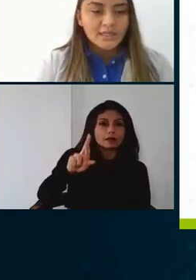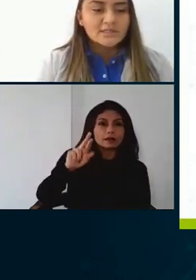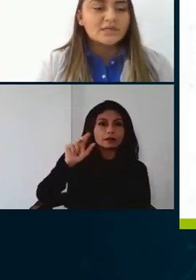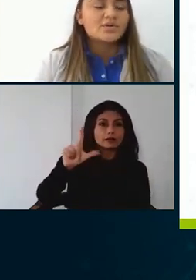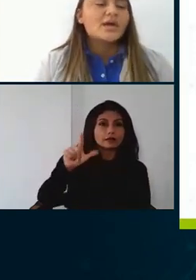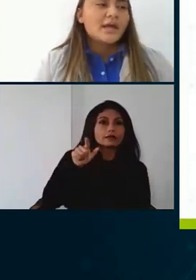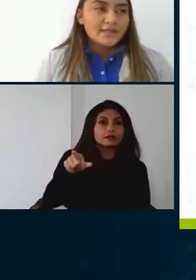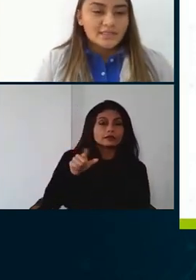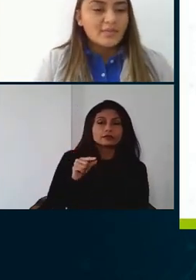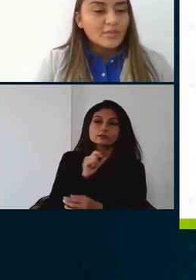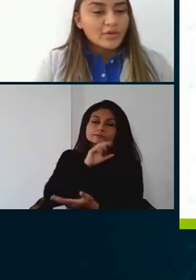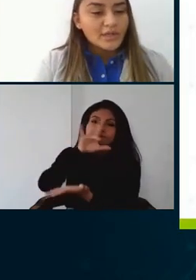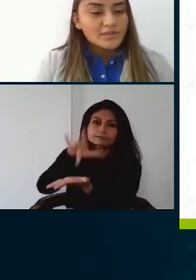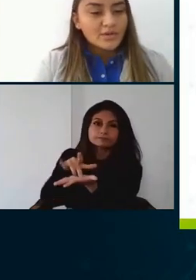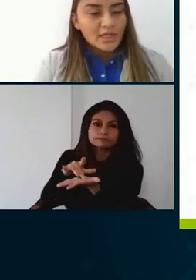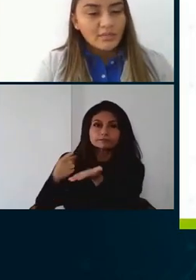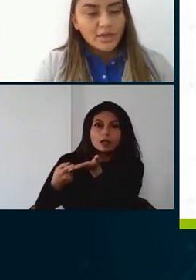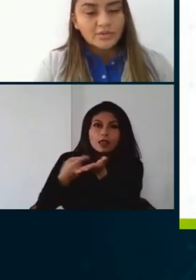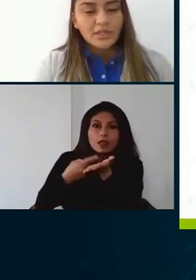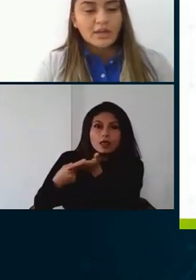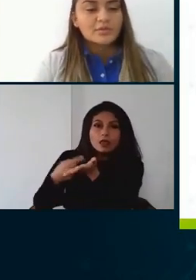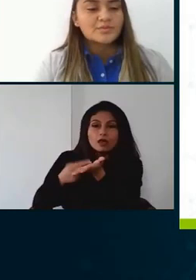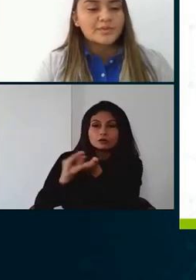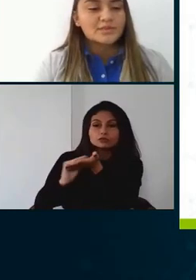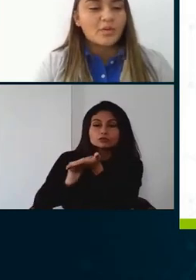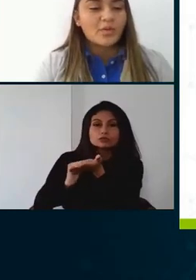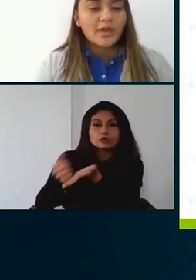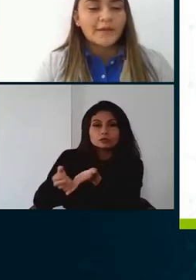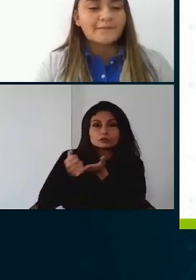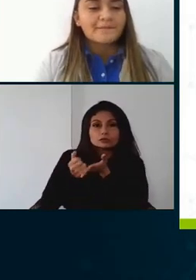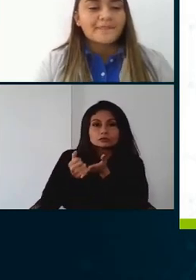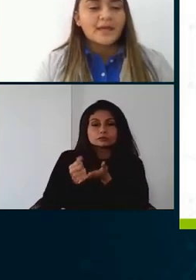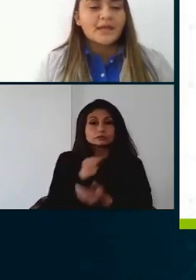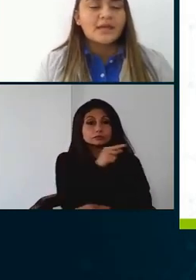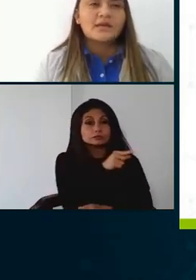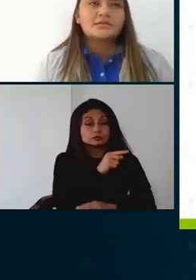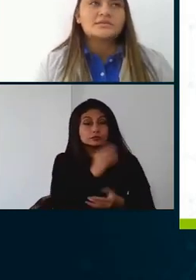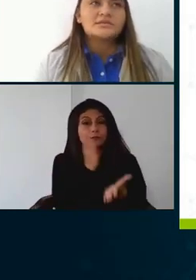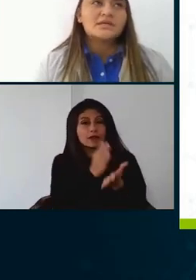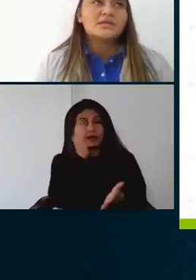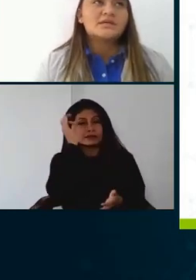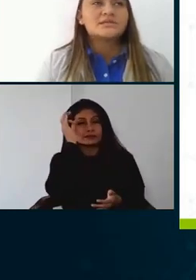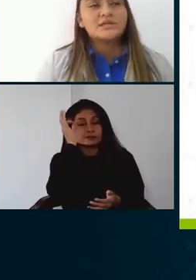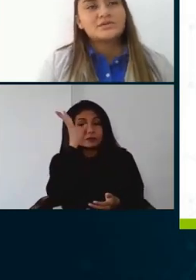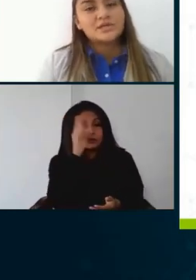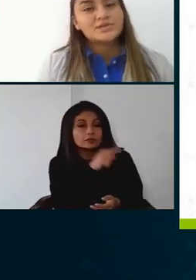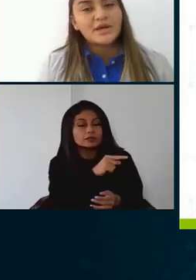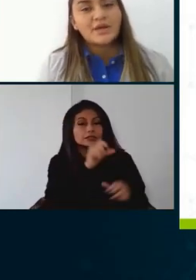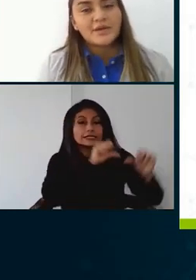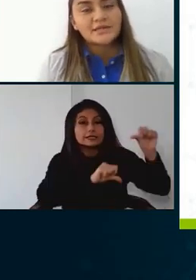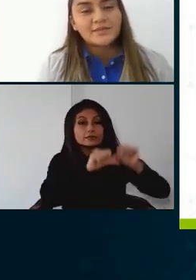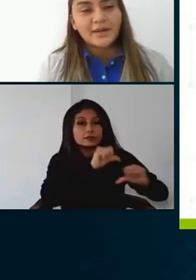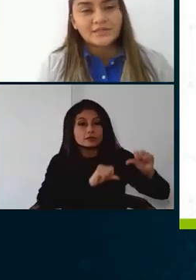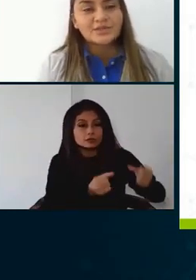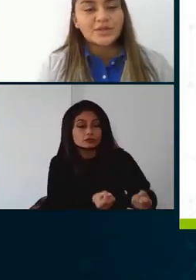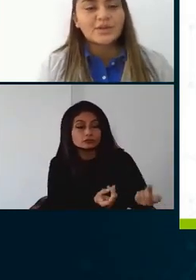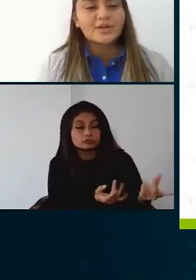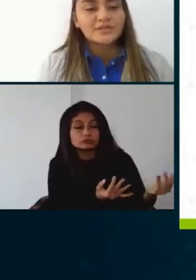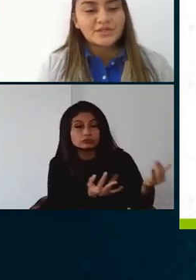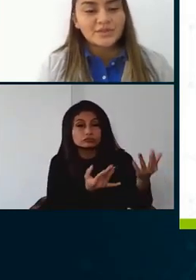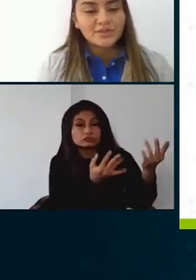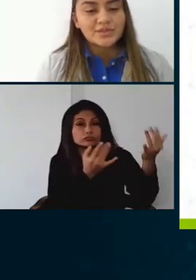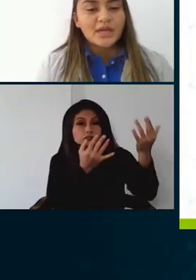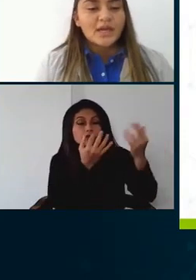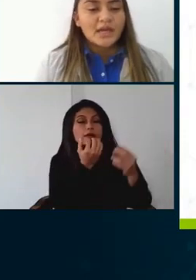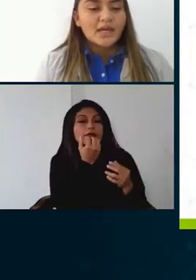suceder, ¿cierto? En este mismo riesgo químico tenemos pues como que si no se hace una debida separación de